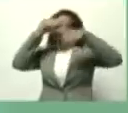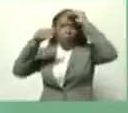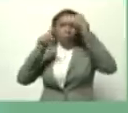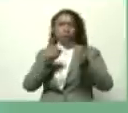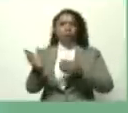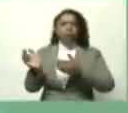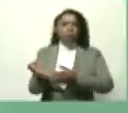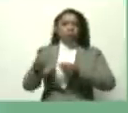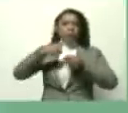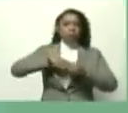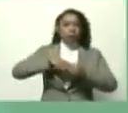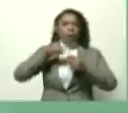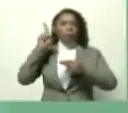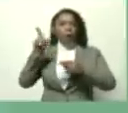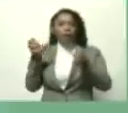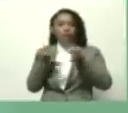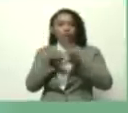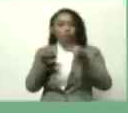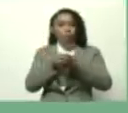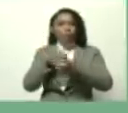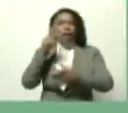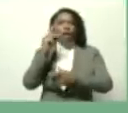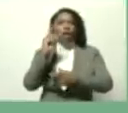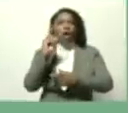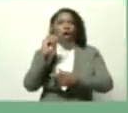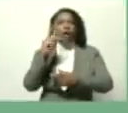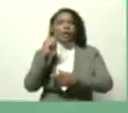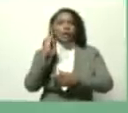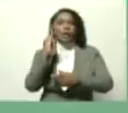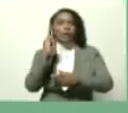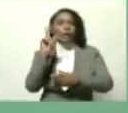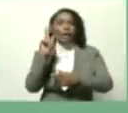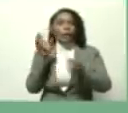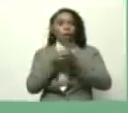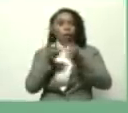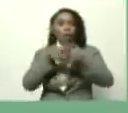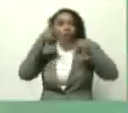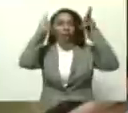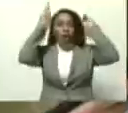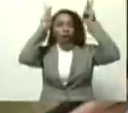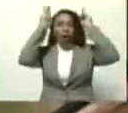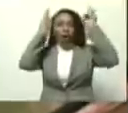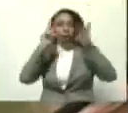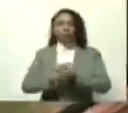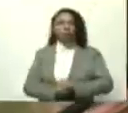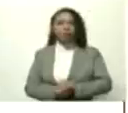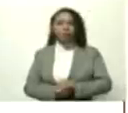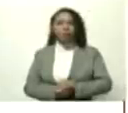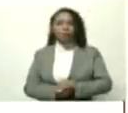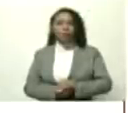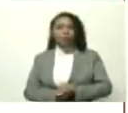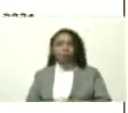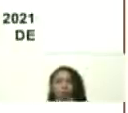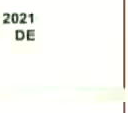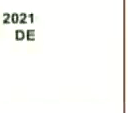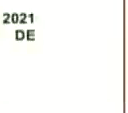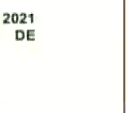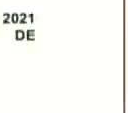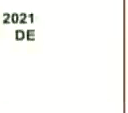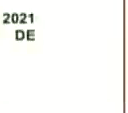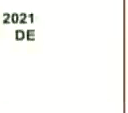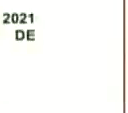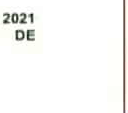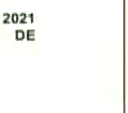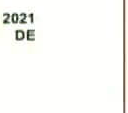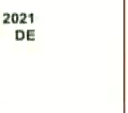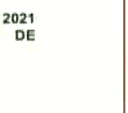reclutado por la banda del Coqui y la banda del Conejo. Su alias es el